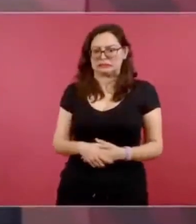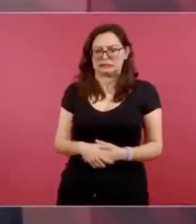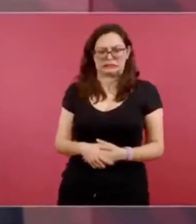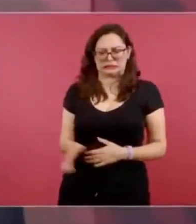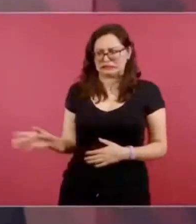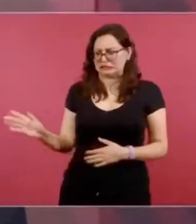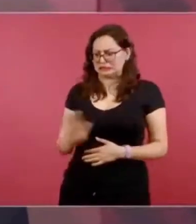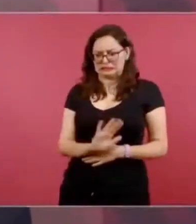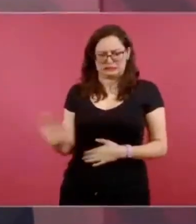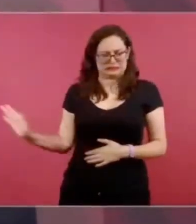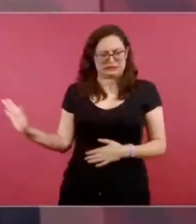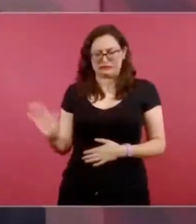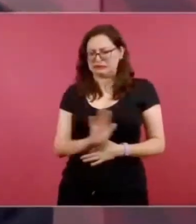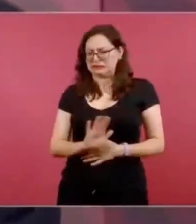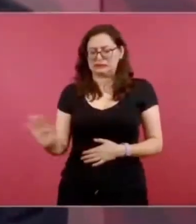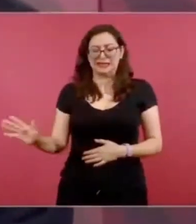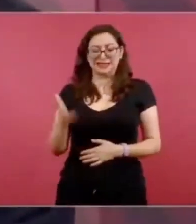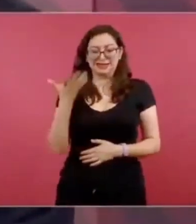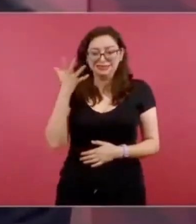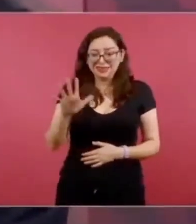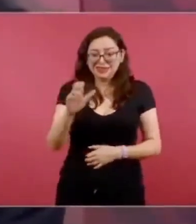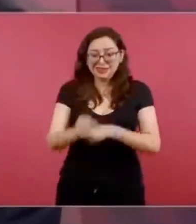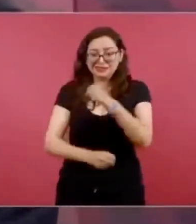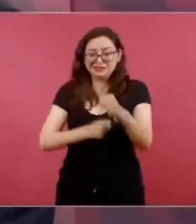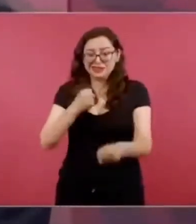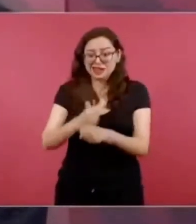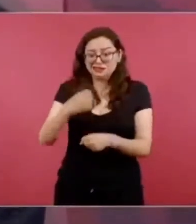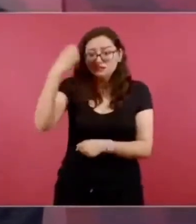10 años de experiencia.